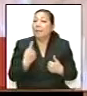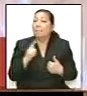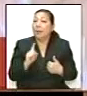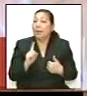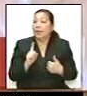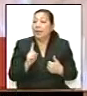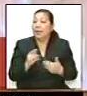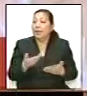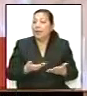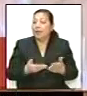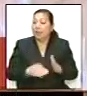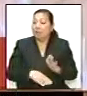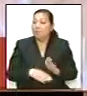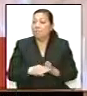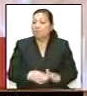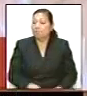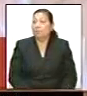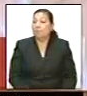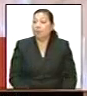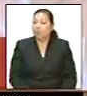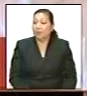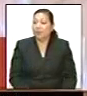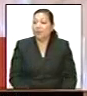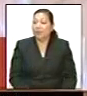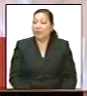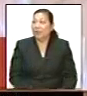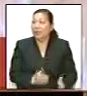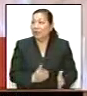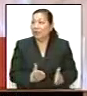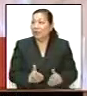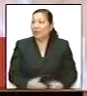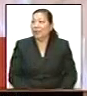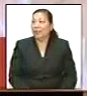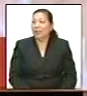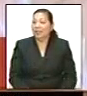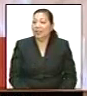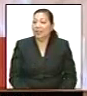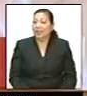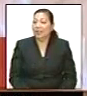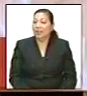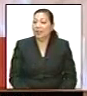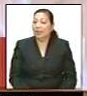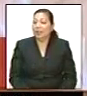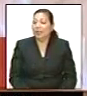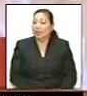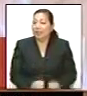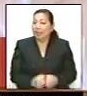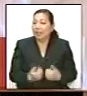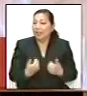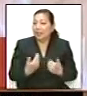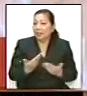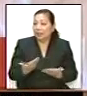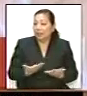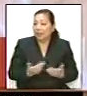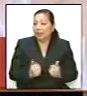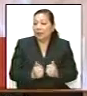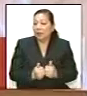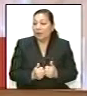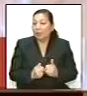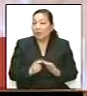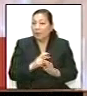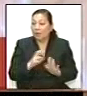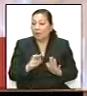de menor a mayor proyectos de cooperación en estrategia digital con eeuu a esta edad y